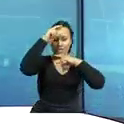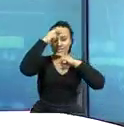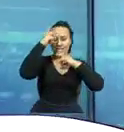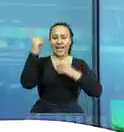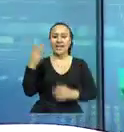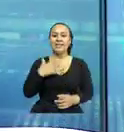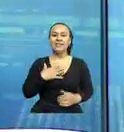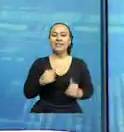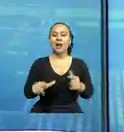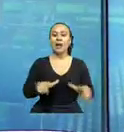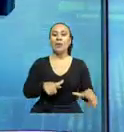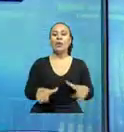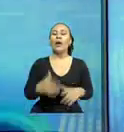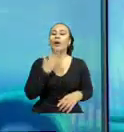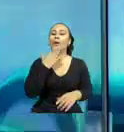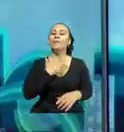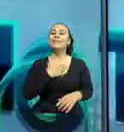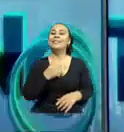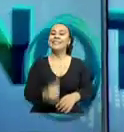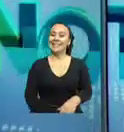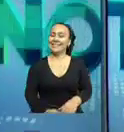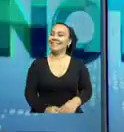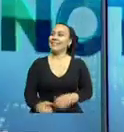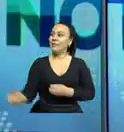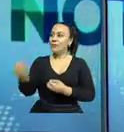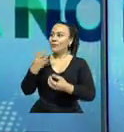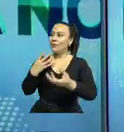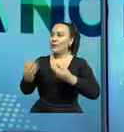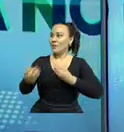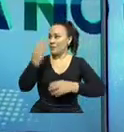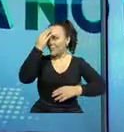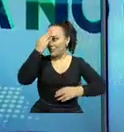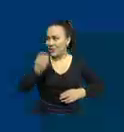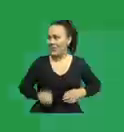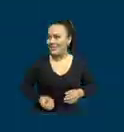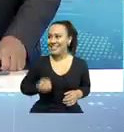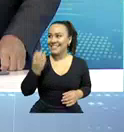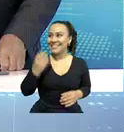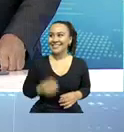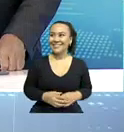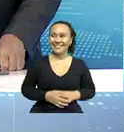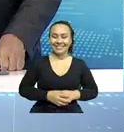se encuentra. Mi querido Charlie, adelante, te escuchamos. Buenos días.